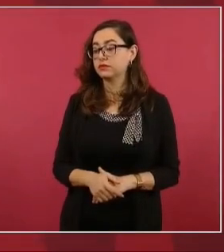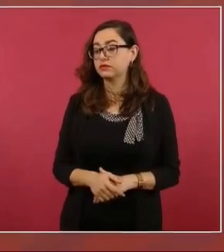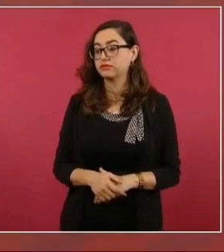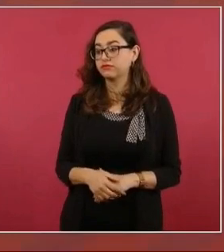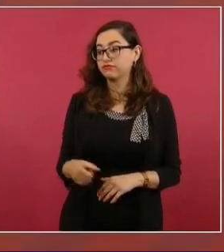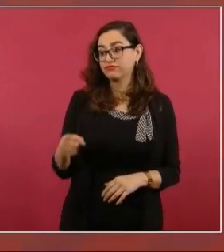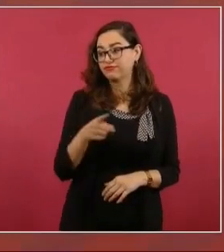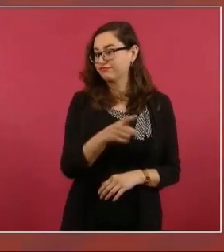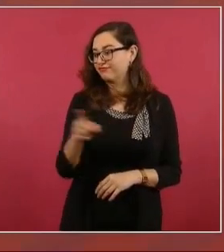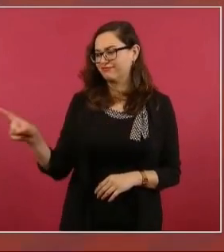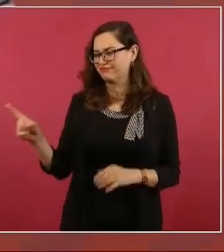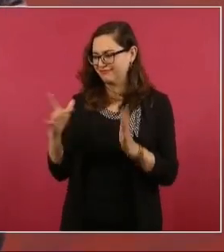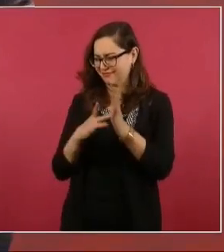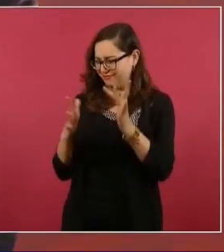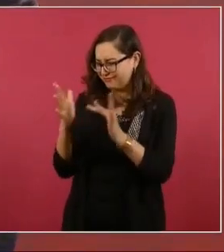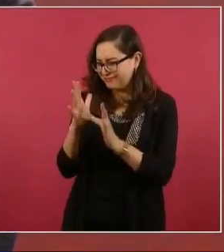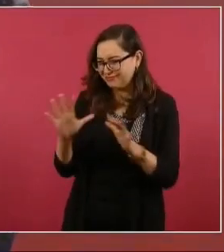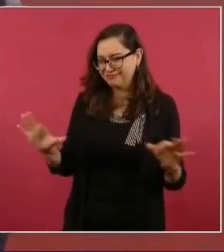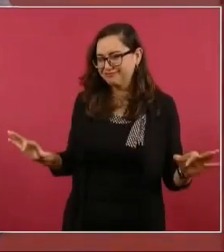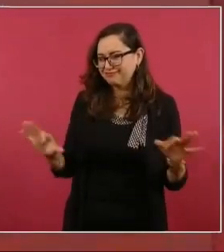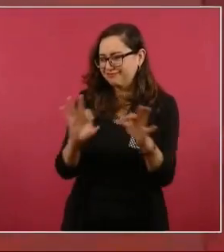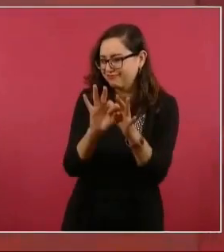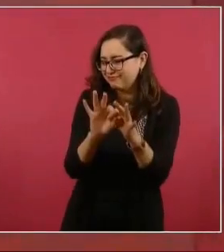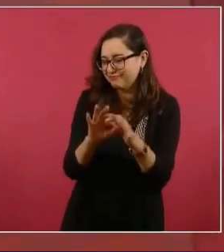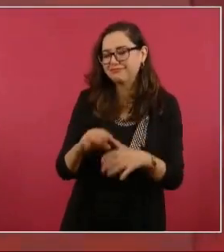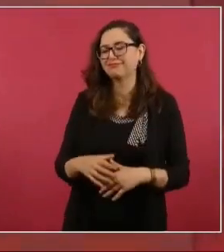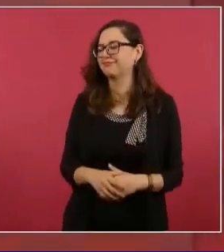no son cristianos, no son católicos.